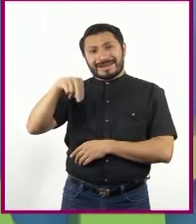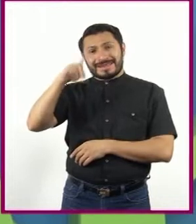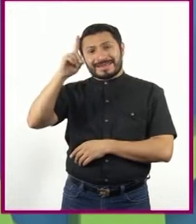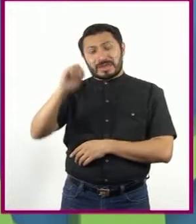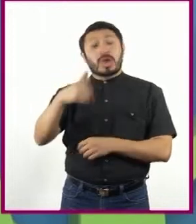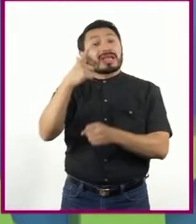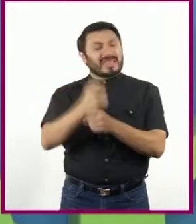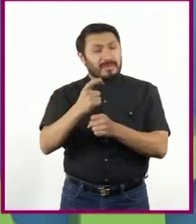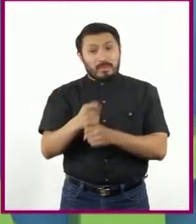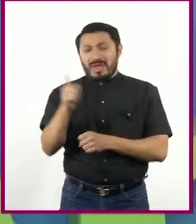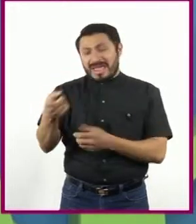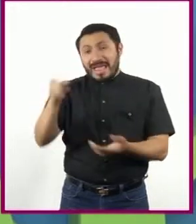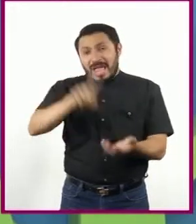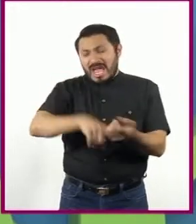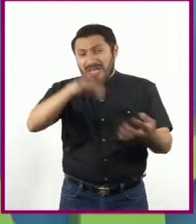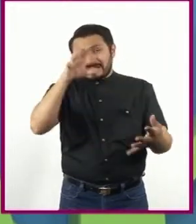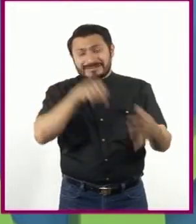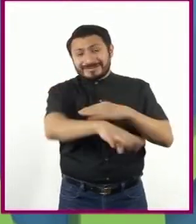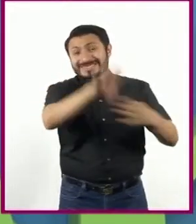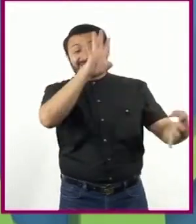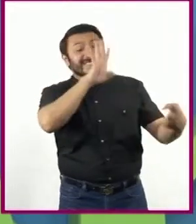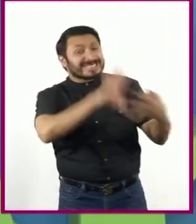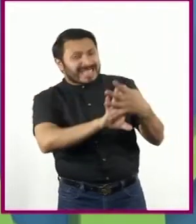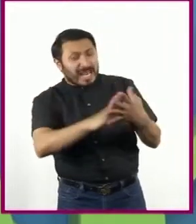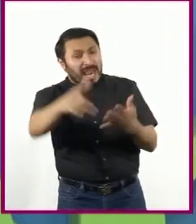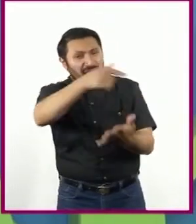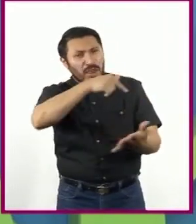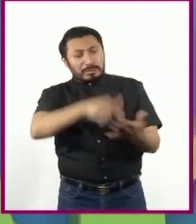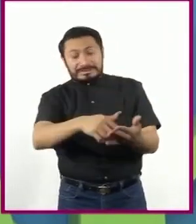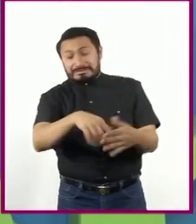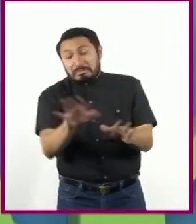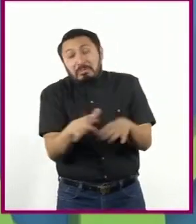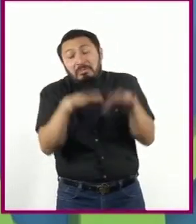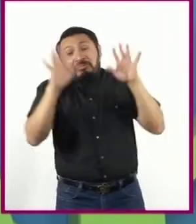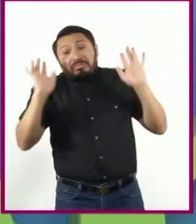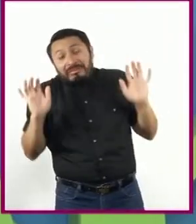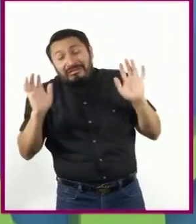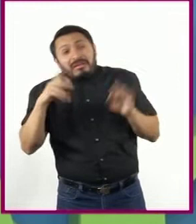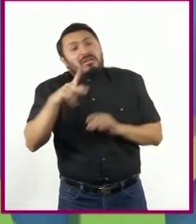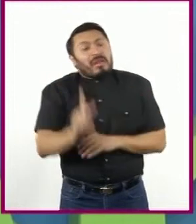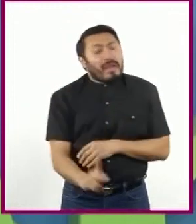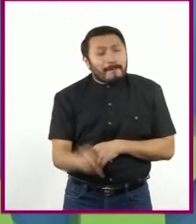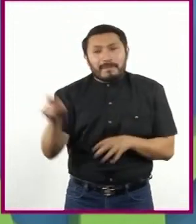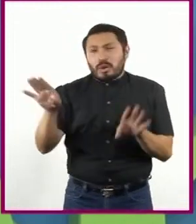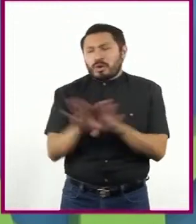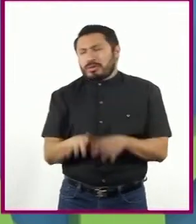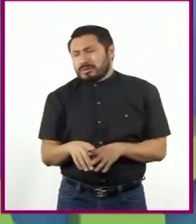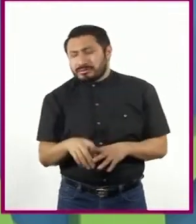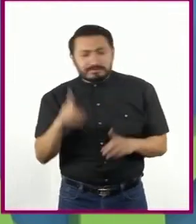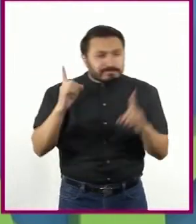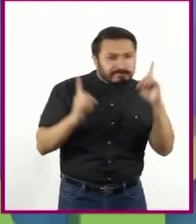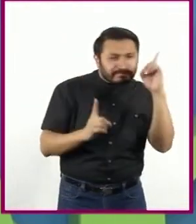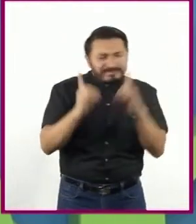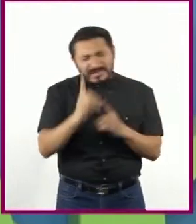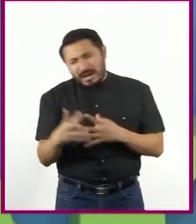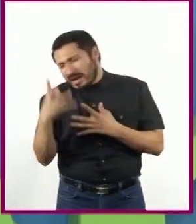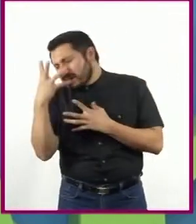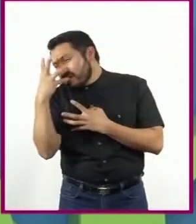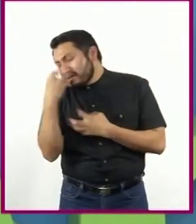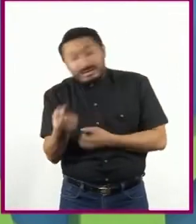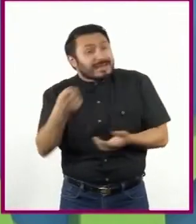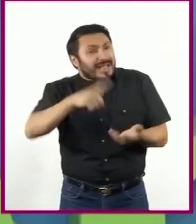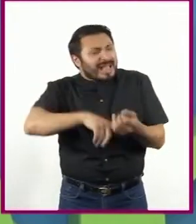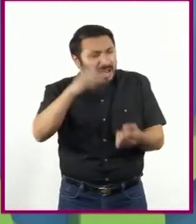se encontraba preso en algún sitio desconocido, pero que a pesar de la pesadumbre y el desconsuelo que atormentaban a su